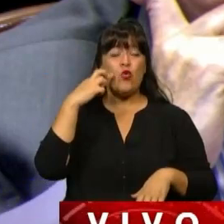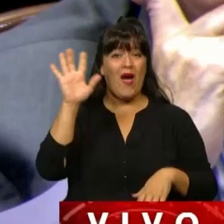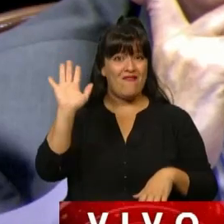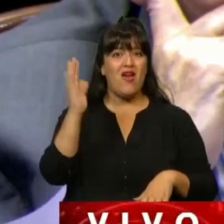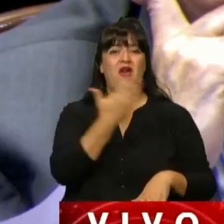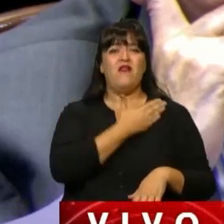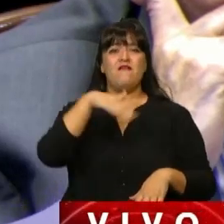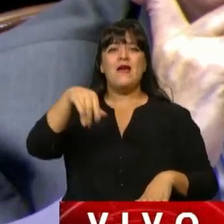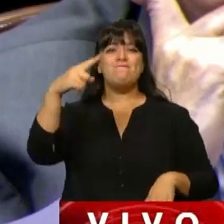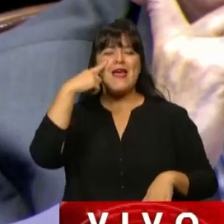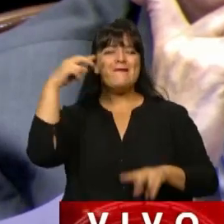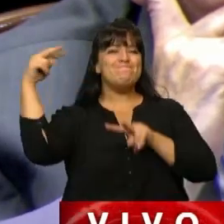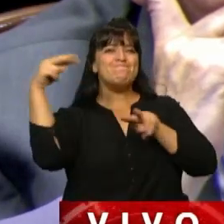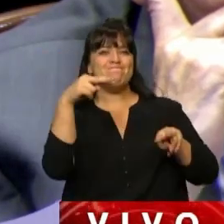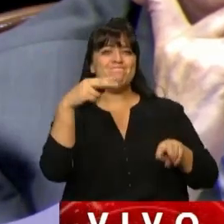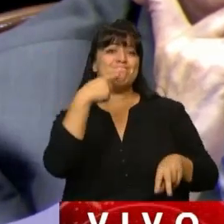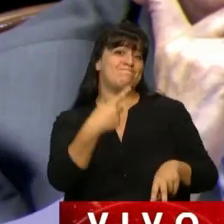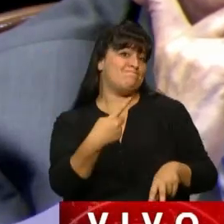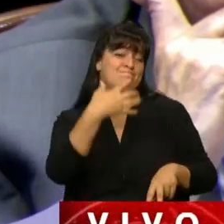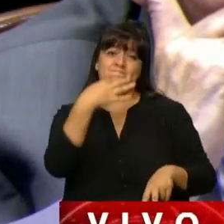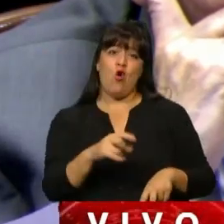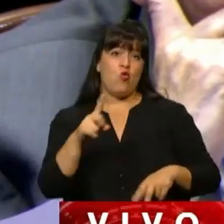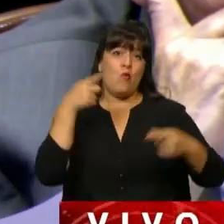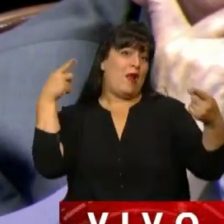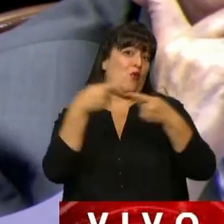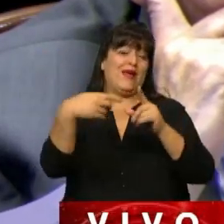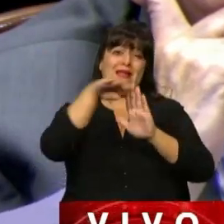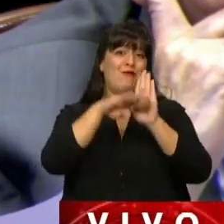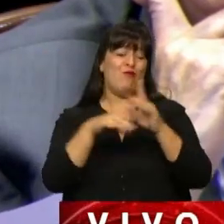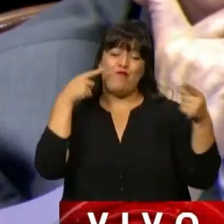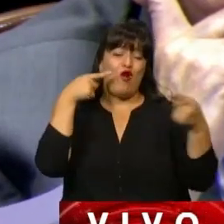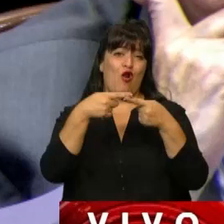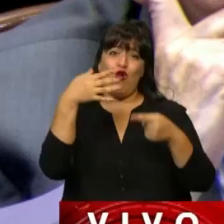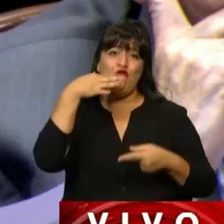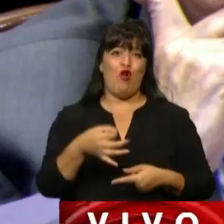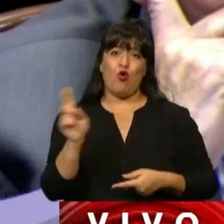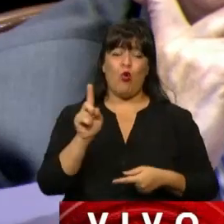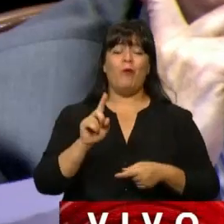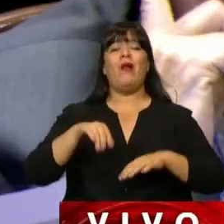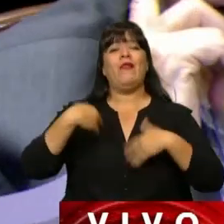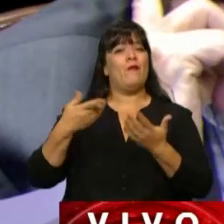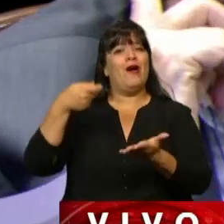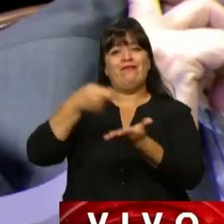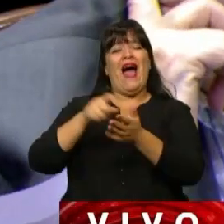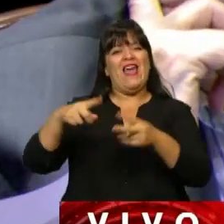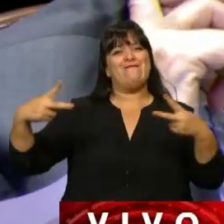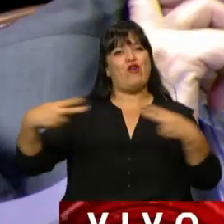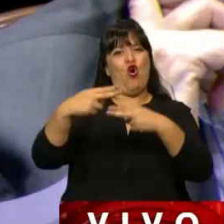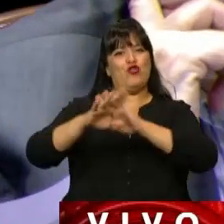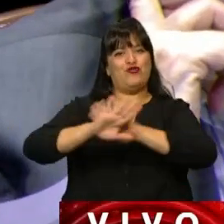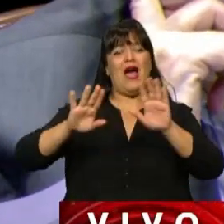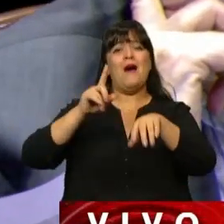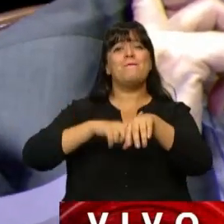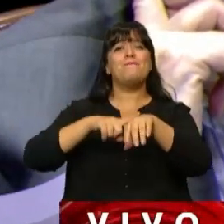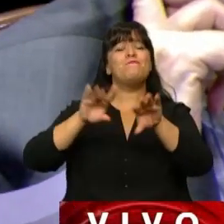Monetario considera que no se estaban cumpliendo los objetivos del programa y corta los desembolsos ahí en el